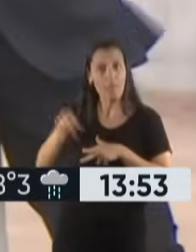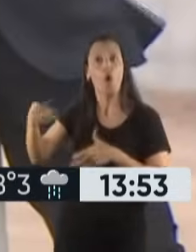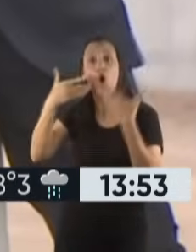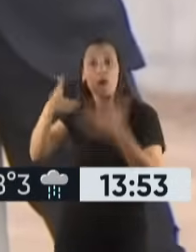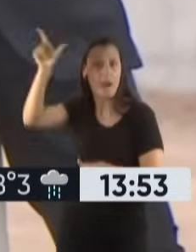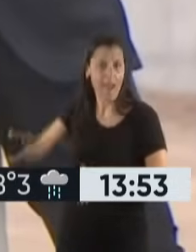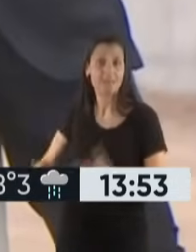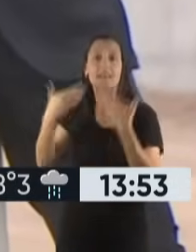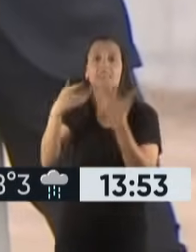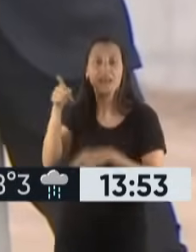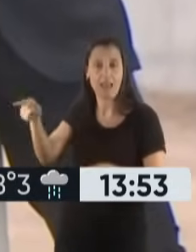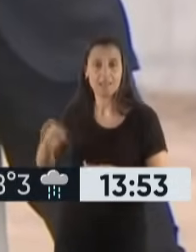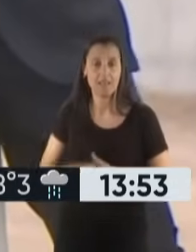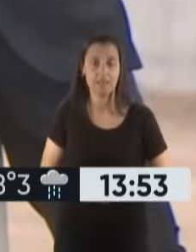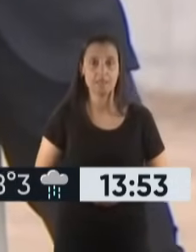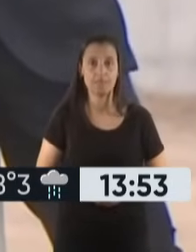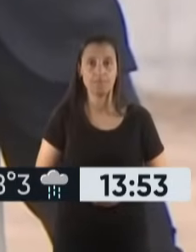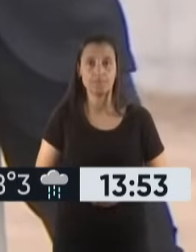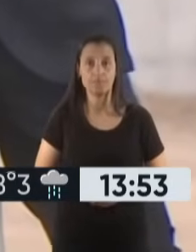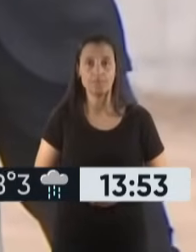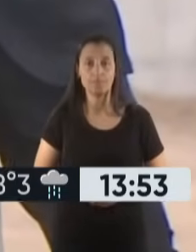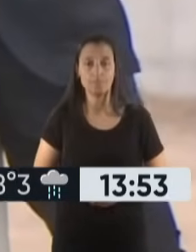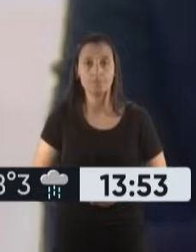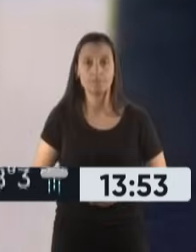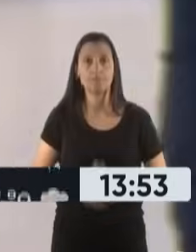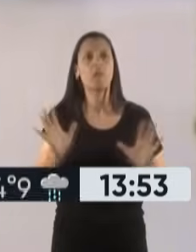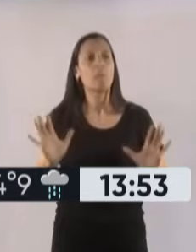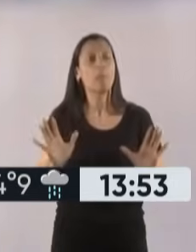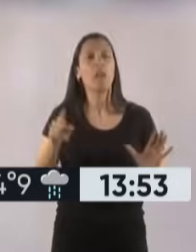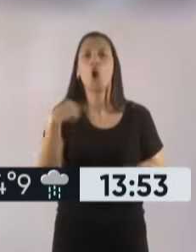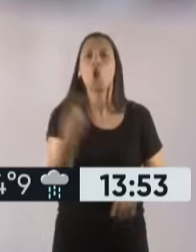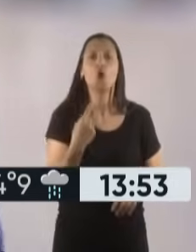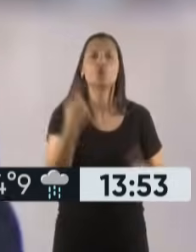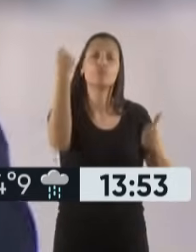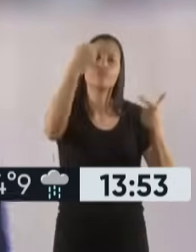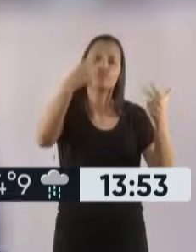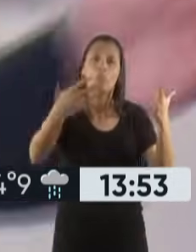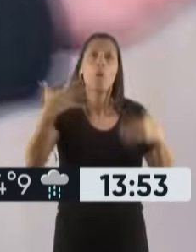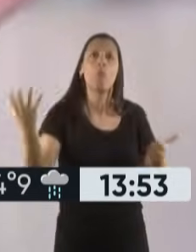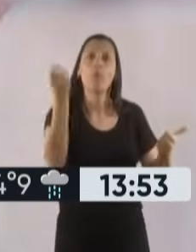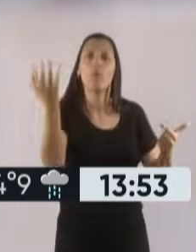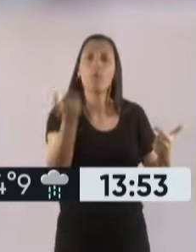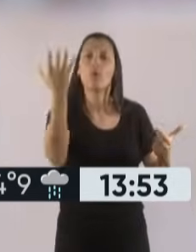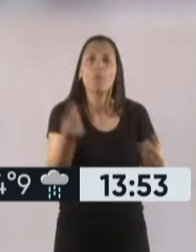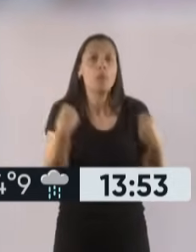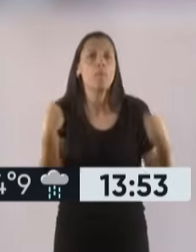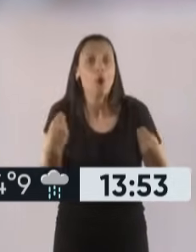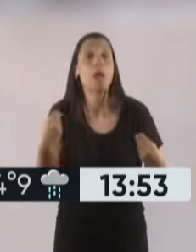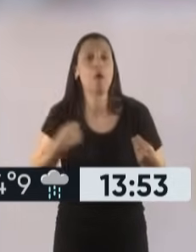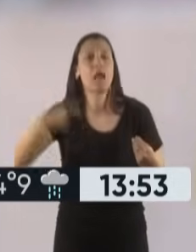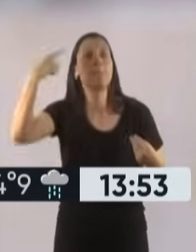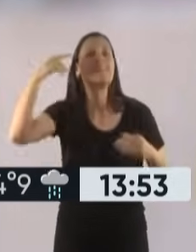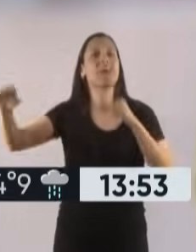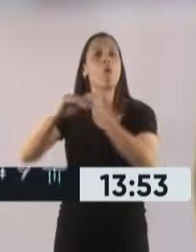¿eh? Tuviste mucho que ver. Pero eso, ¿por qué lo pudimos hacer? Lo pudimos hacer porque pensamos igual, porque